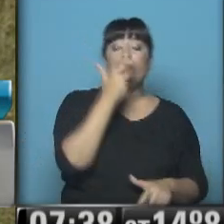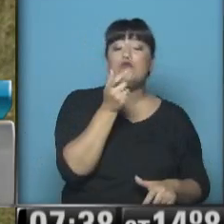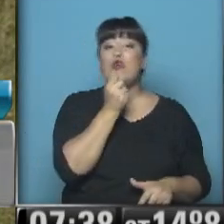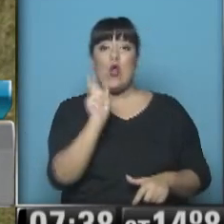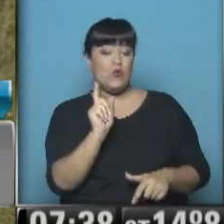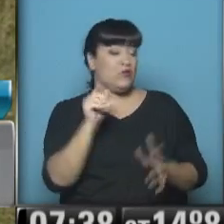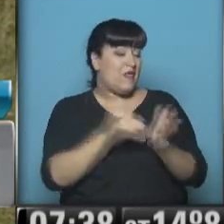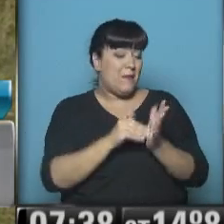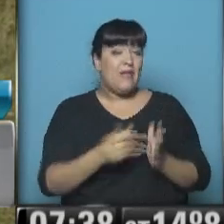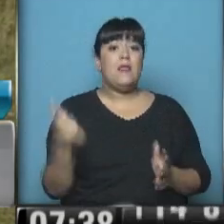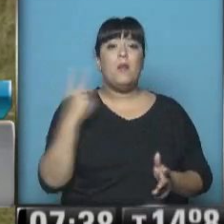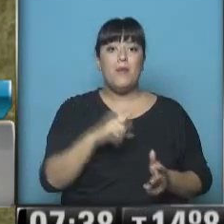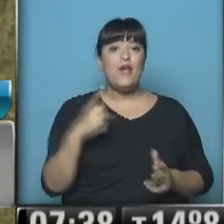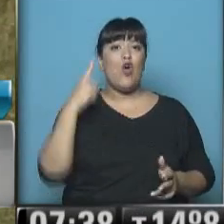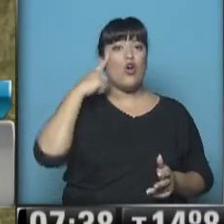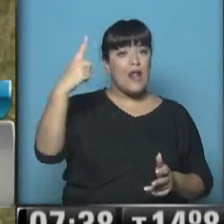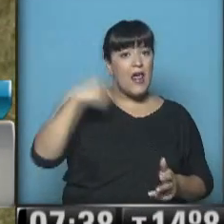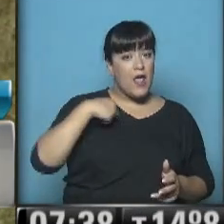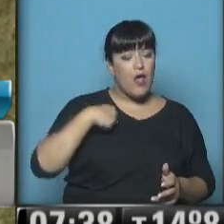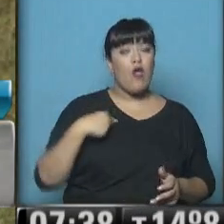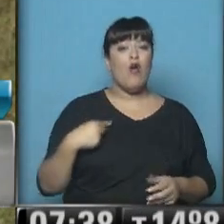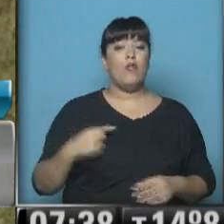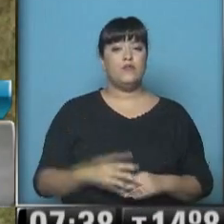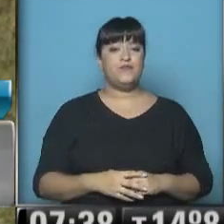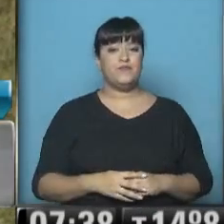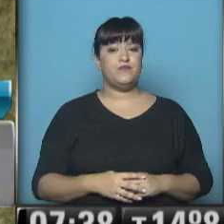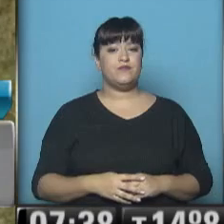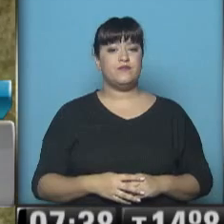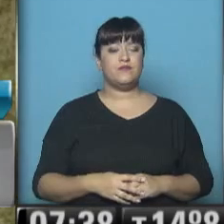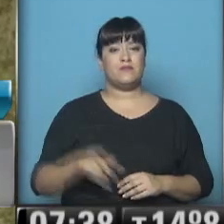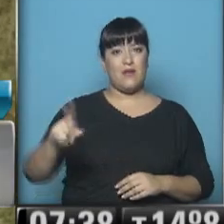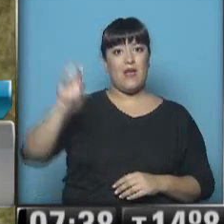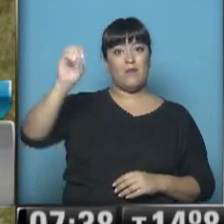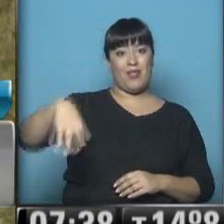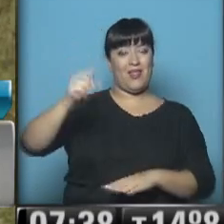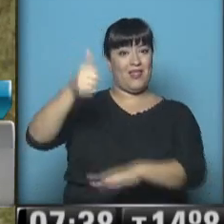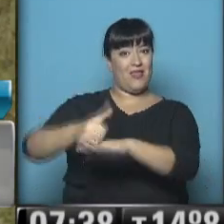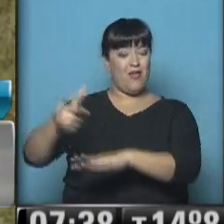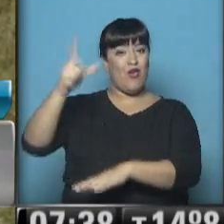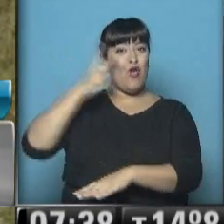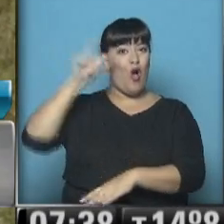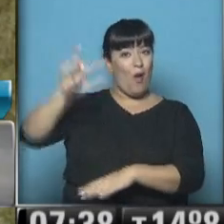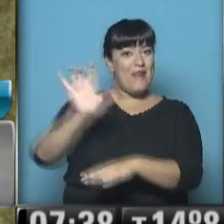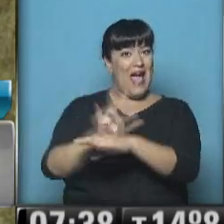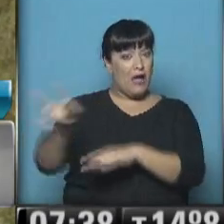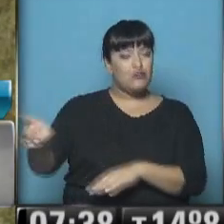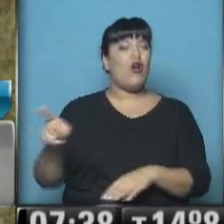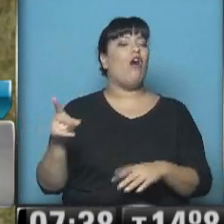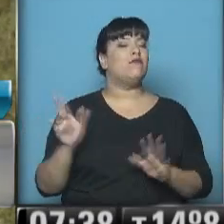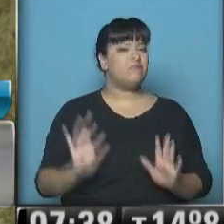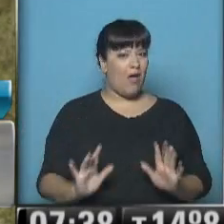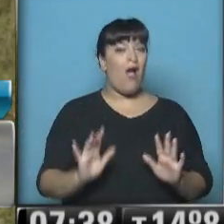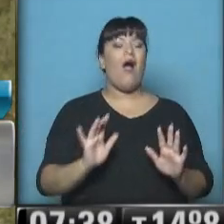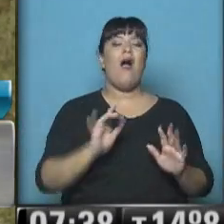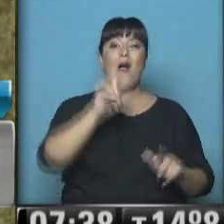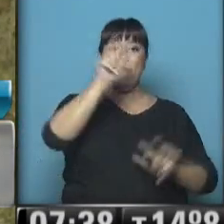creo yo que es un poco el que esté vivo abre un poco el abanico de posibilidades de un